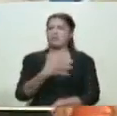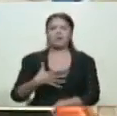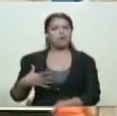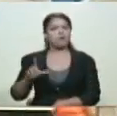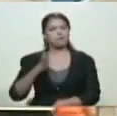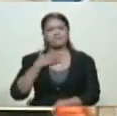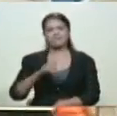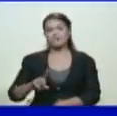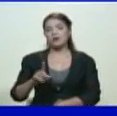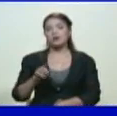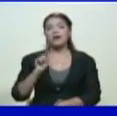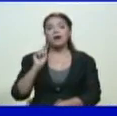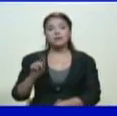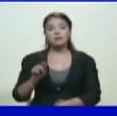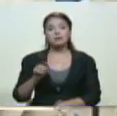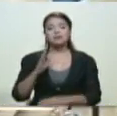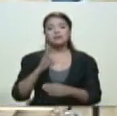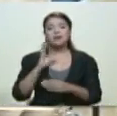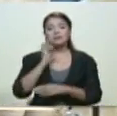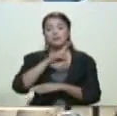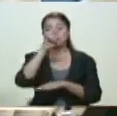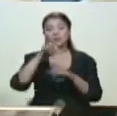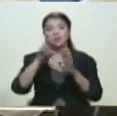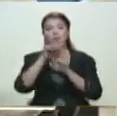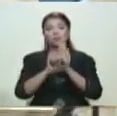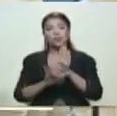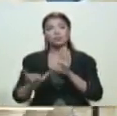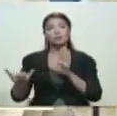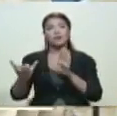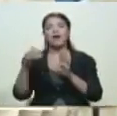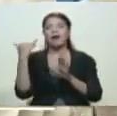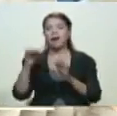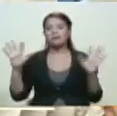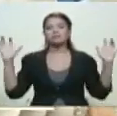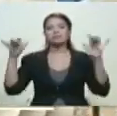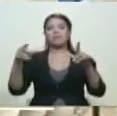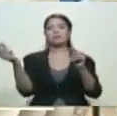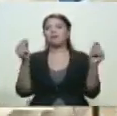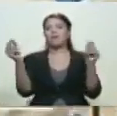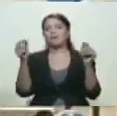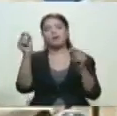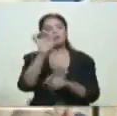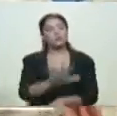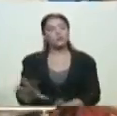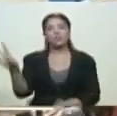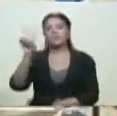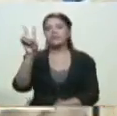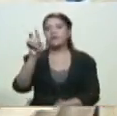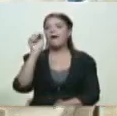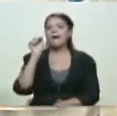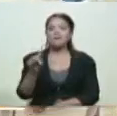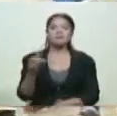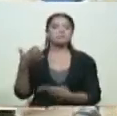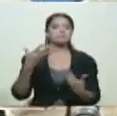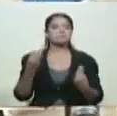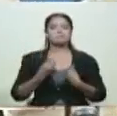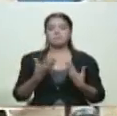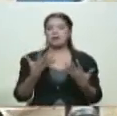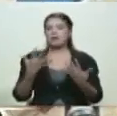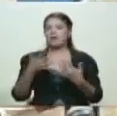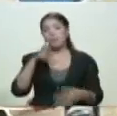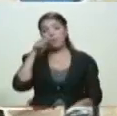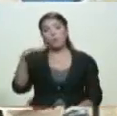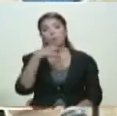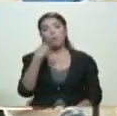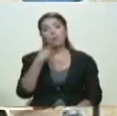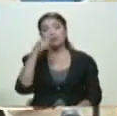Y allí en la Asamblea Constituyente está el centro del debate en el país, está el centro de convivencia política